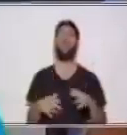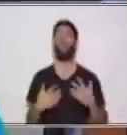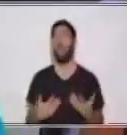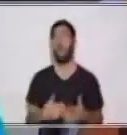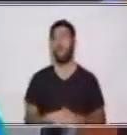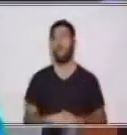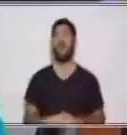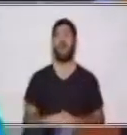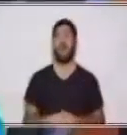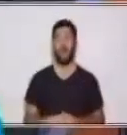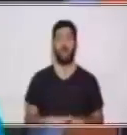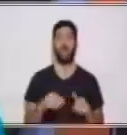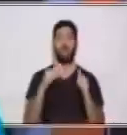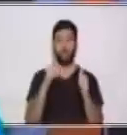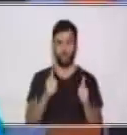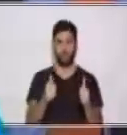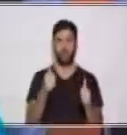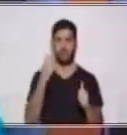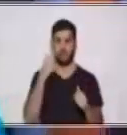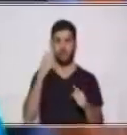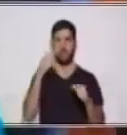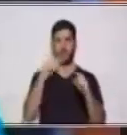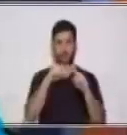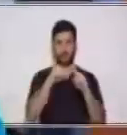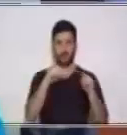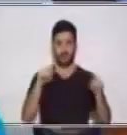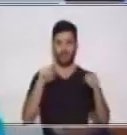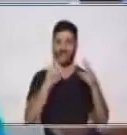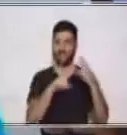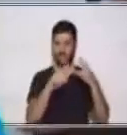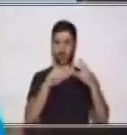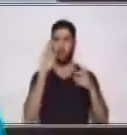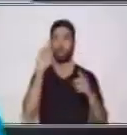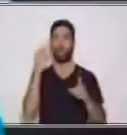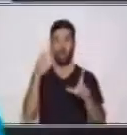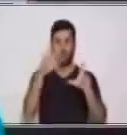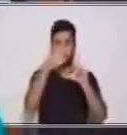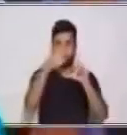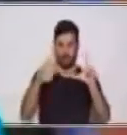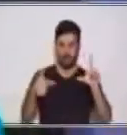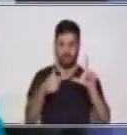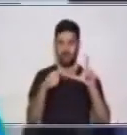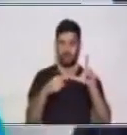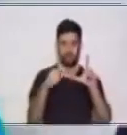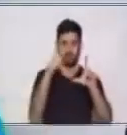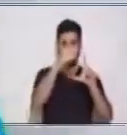Claro, al escaleno, porque sus tres lados son diferentes. Muy bien.